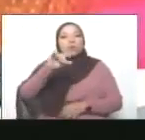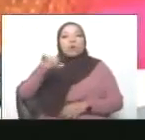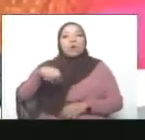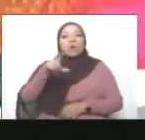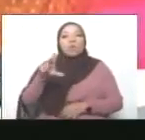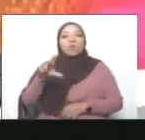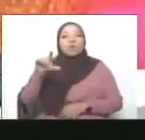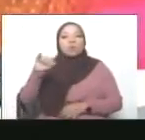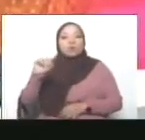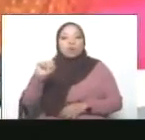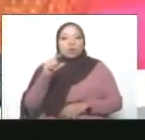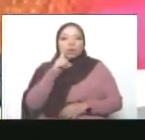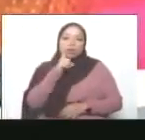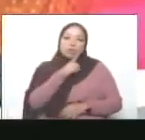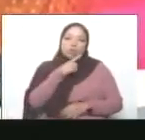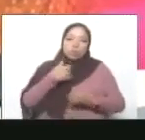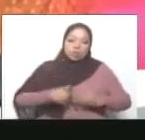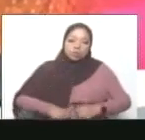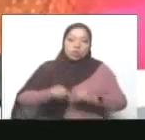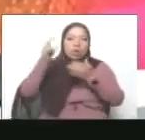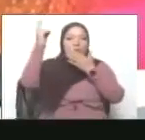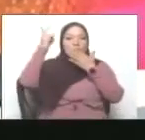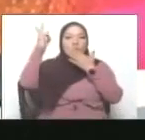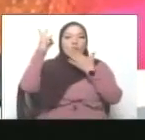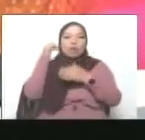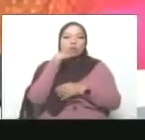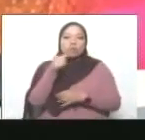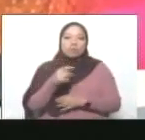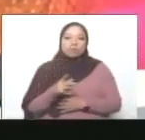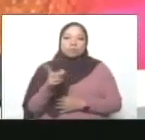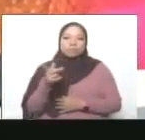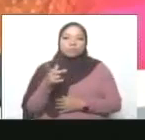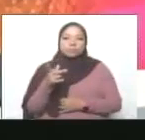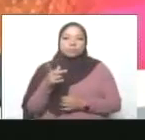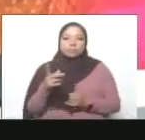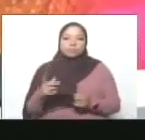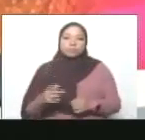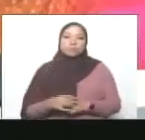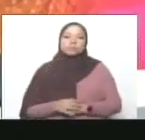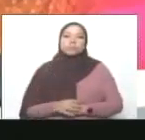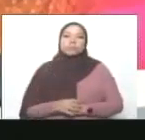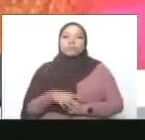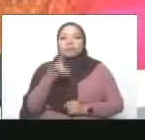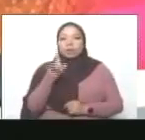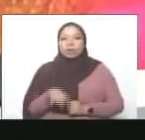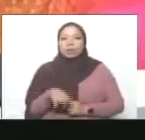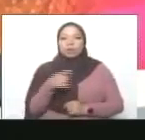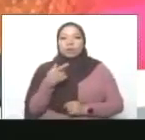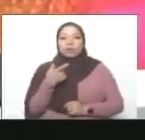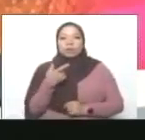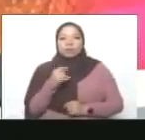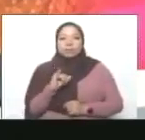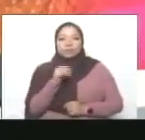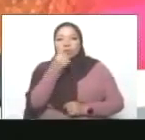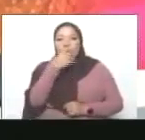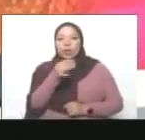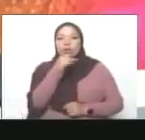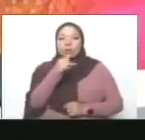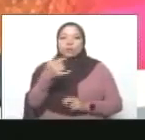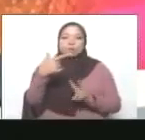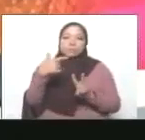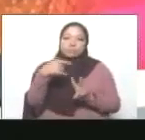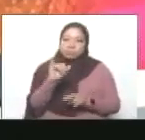Heredia. Yaracuy. Hijo del indio Yaracuy, pero mira, Julio César, también hay buenas